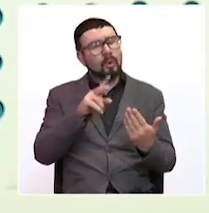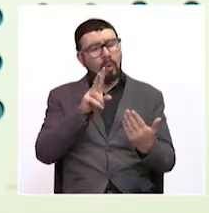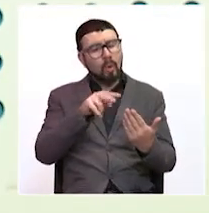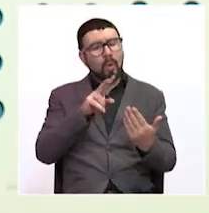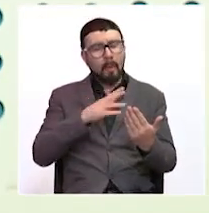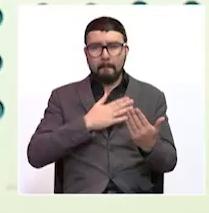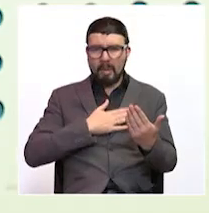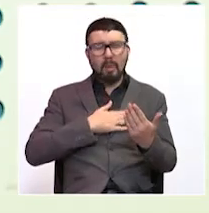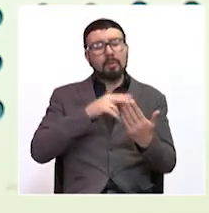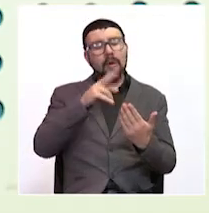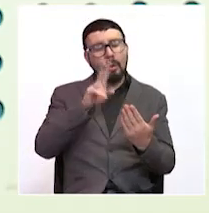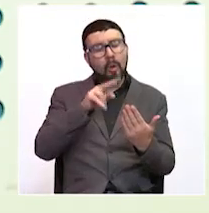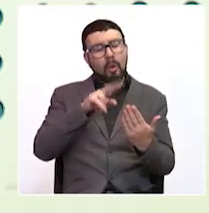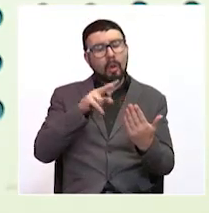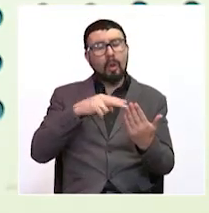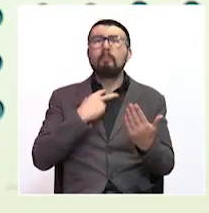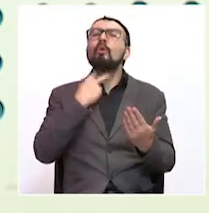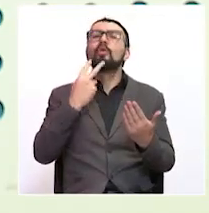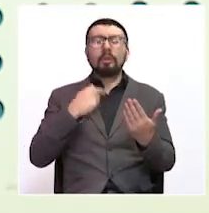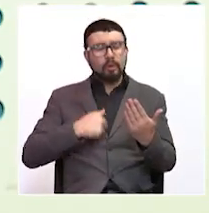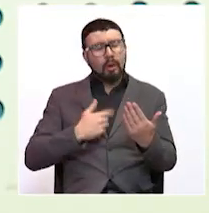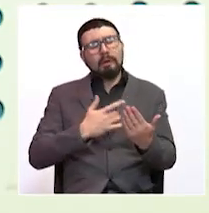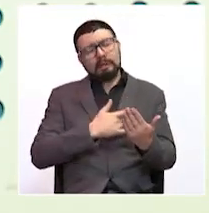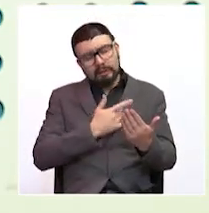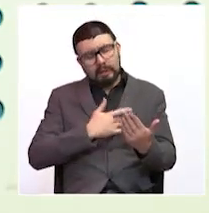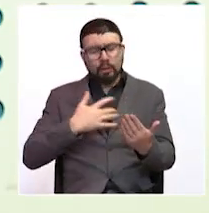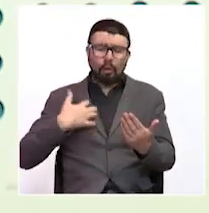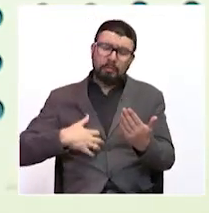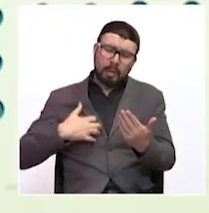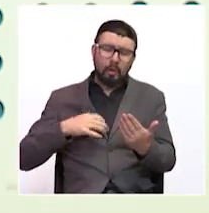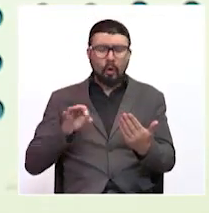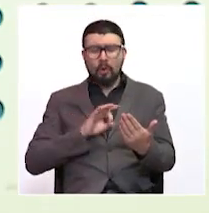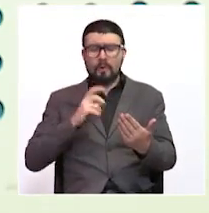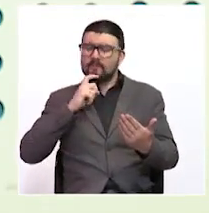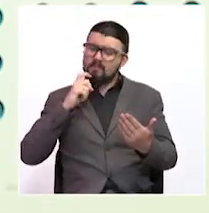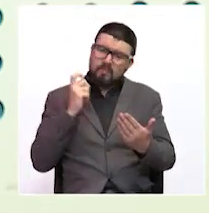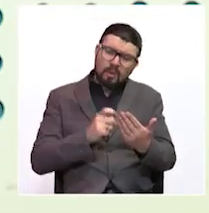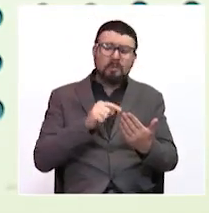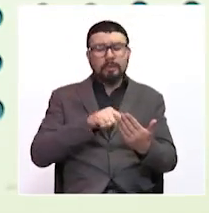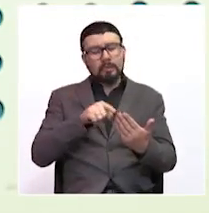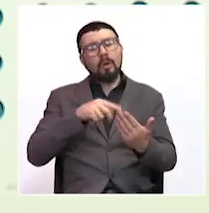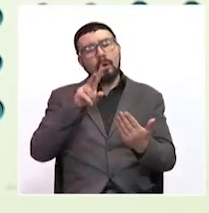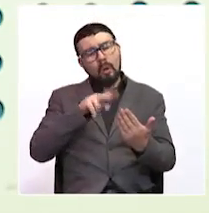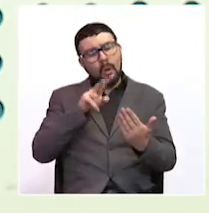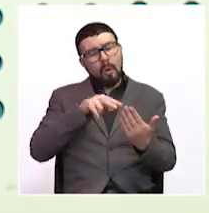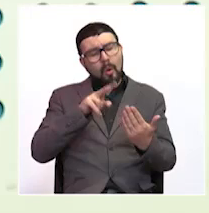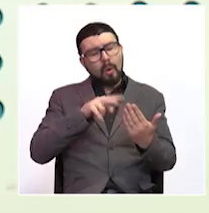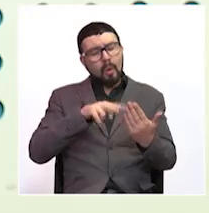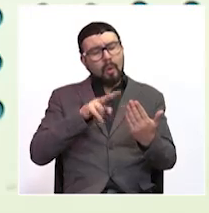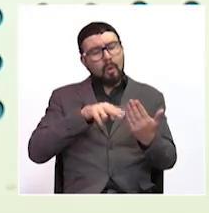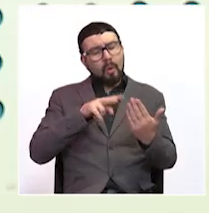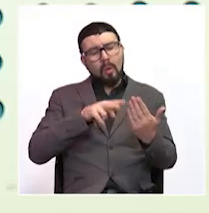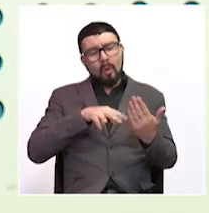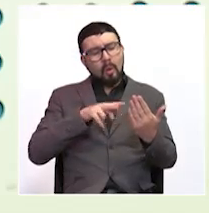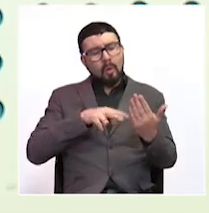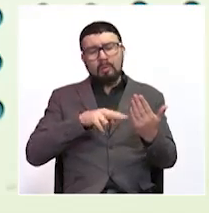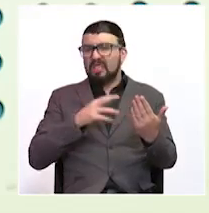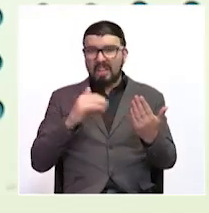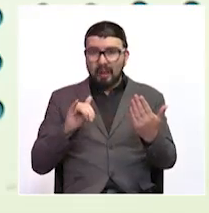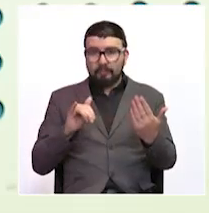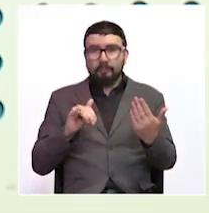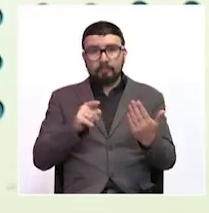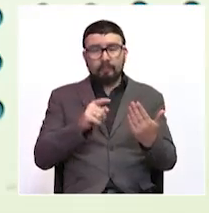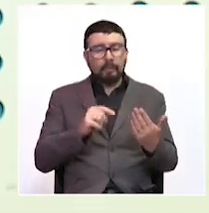casa no lea lo siento temor por esto siento rabia o incomodidad por esto después de que lo lea rompa lo